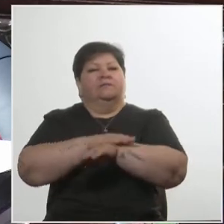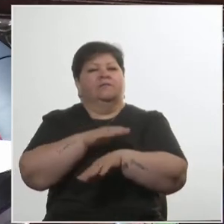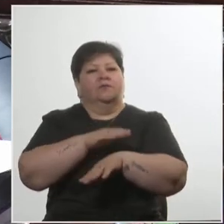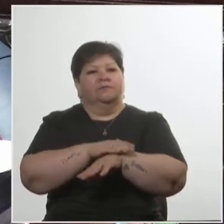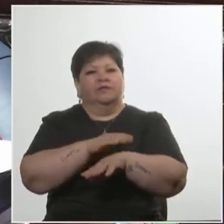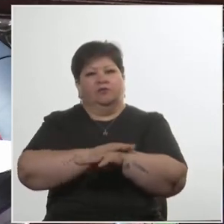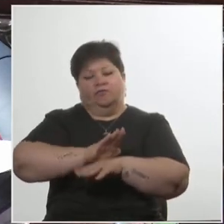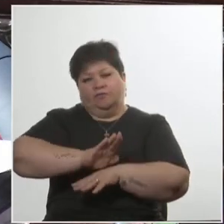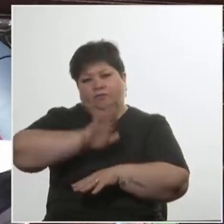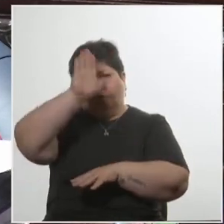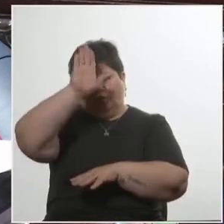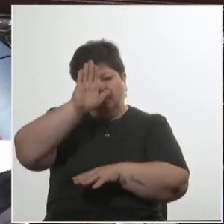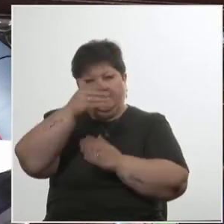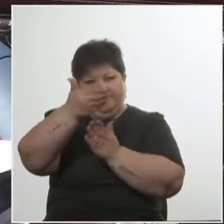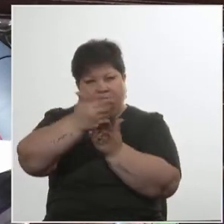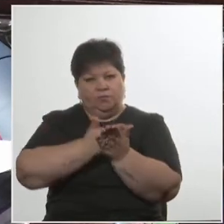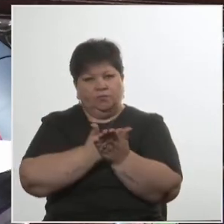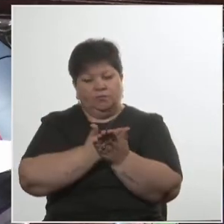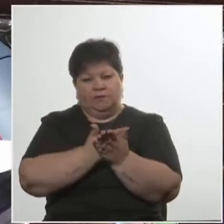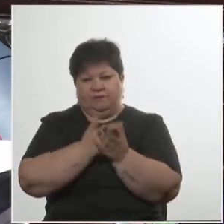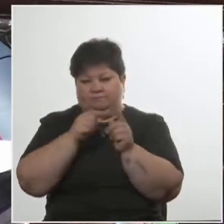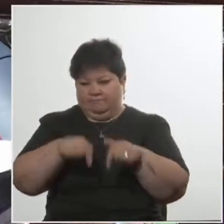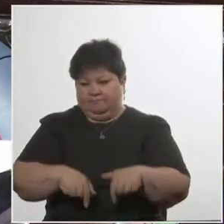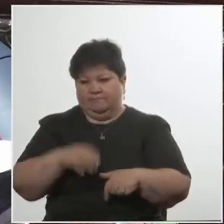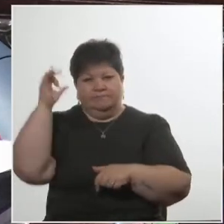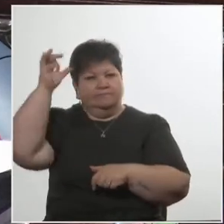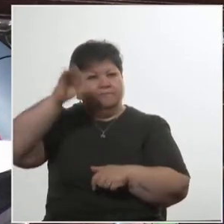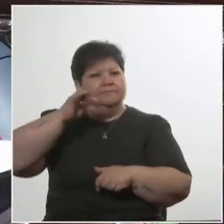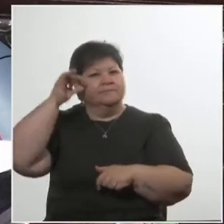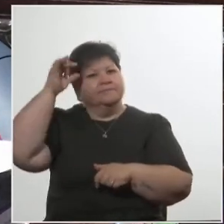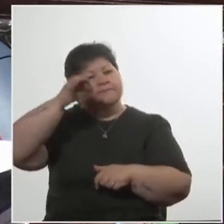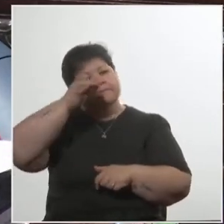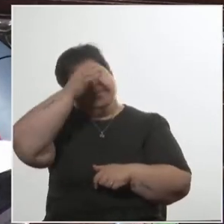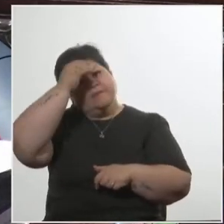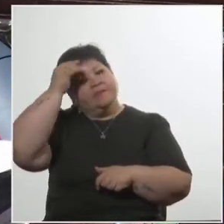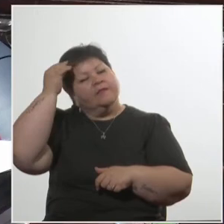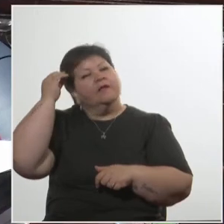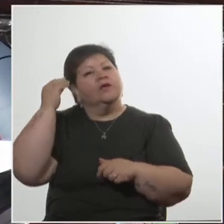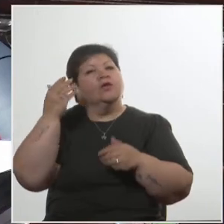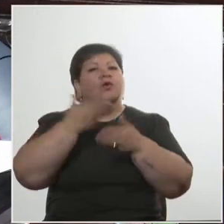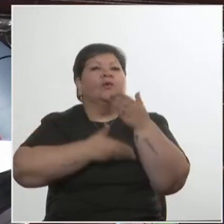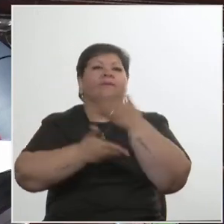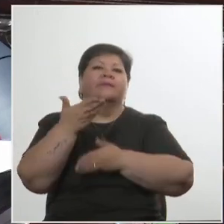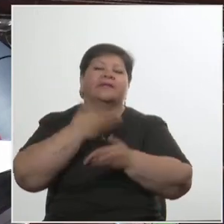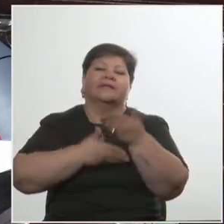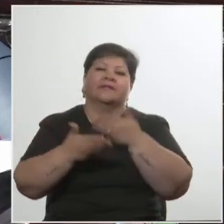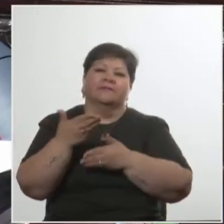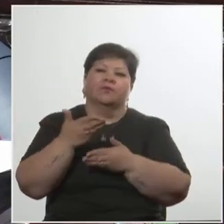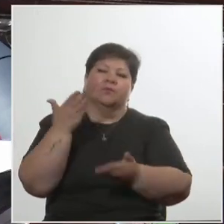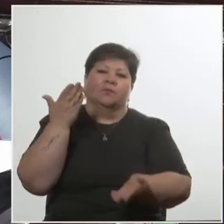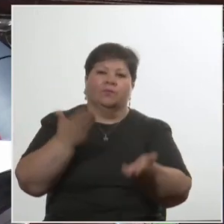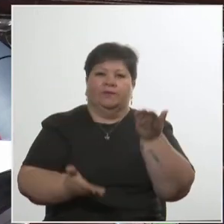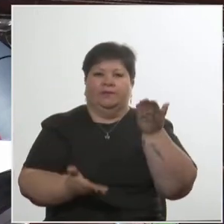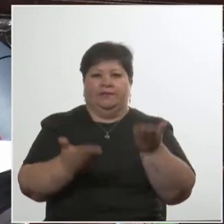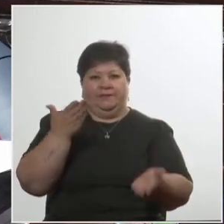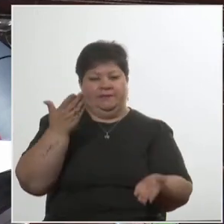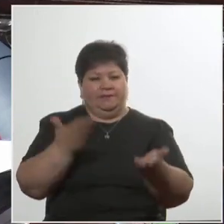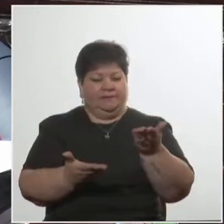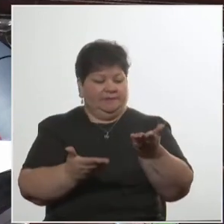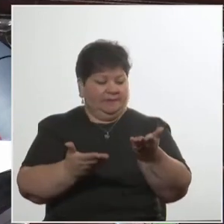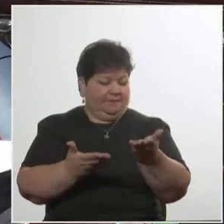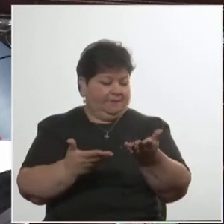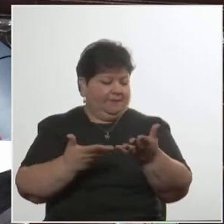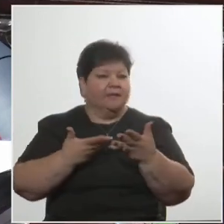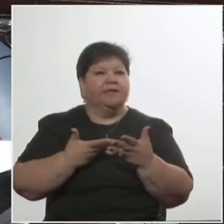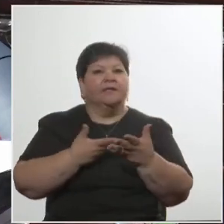minuta se votó aquí en el plenario que compartimos la justicia de reparar